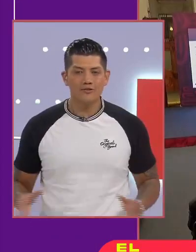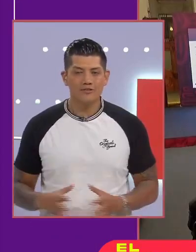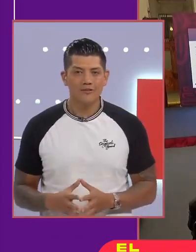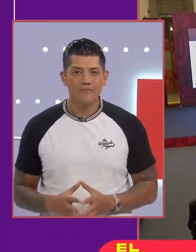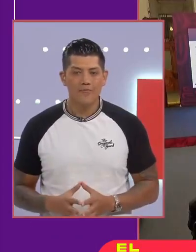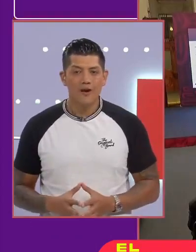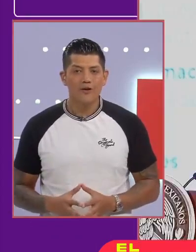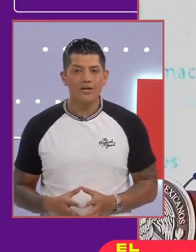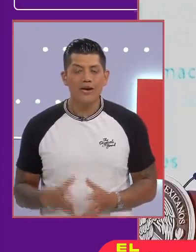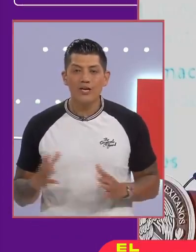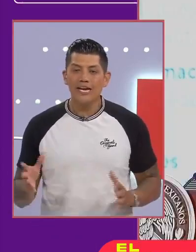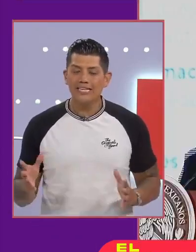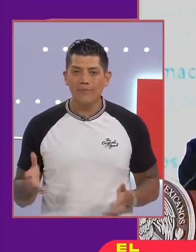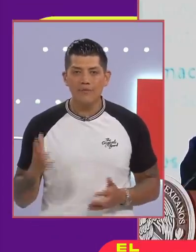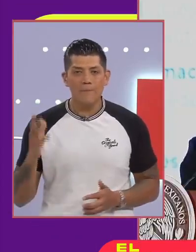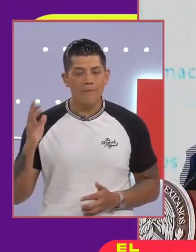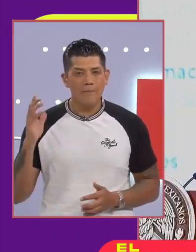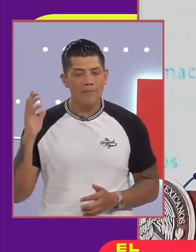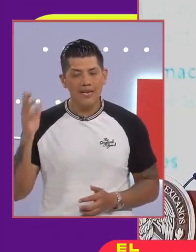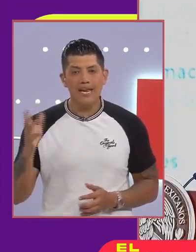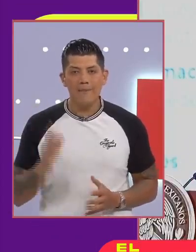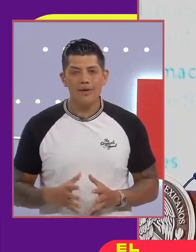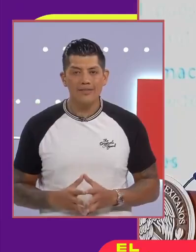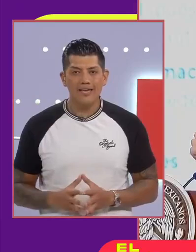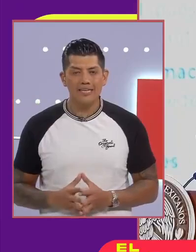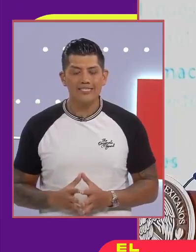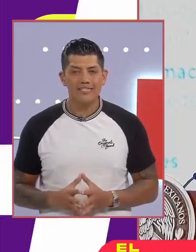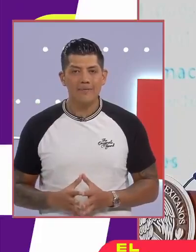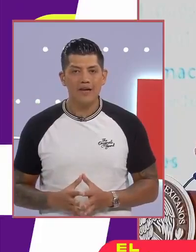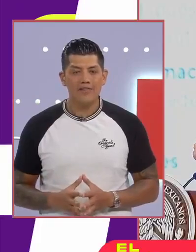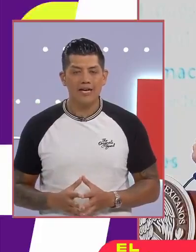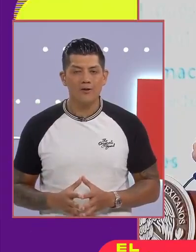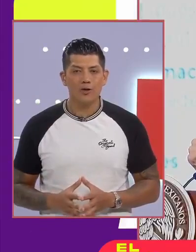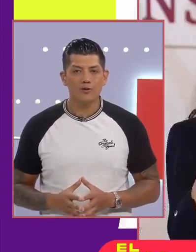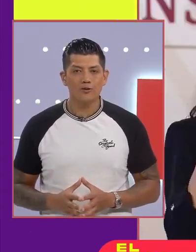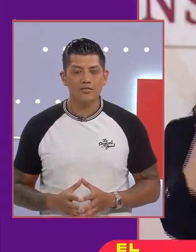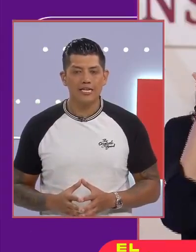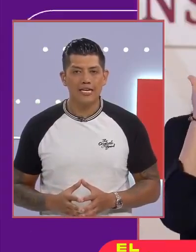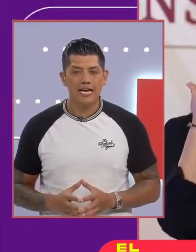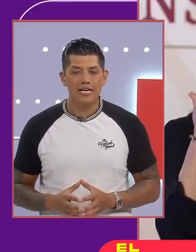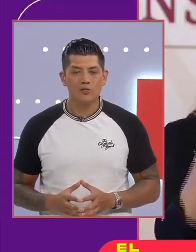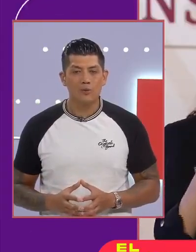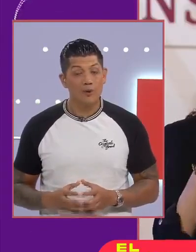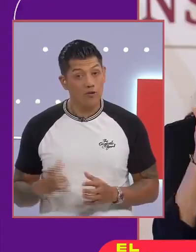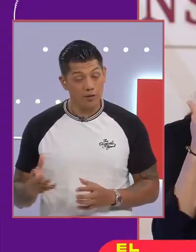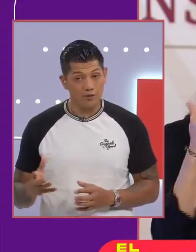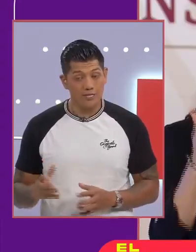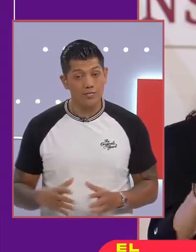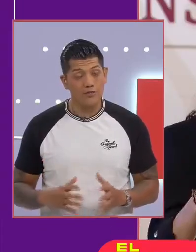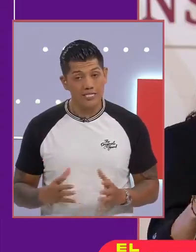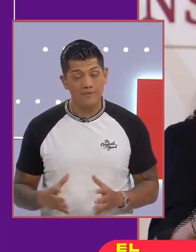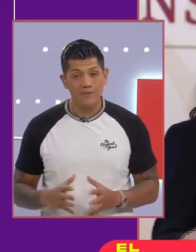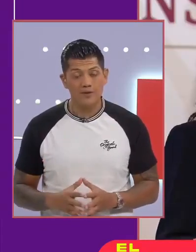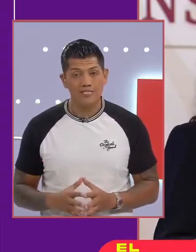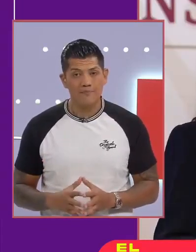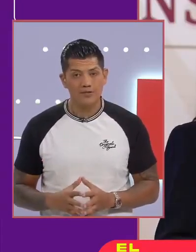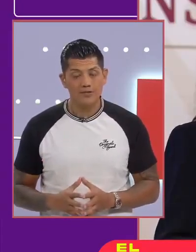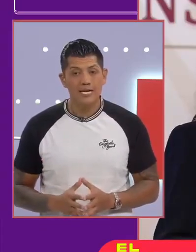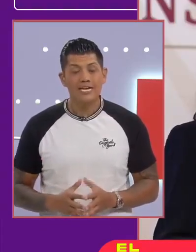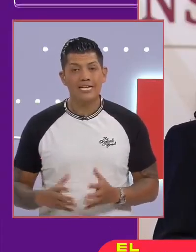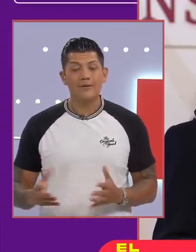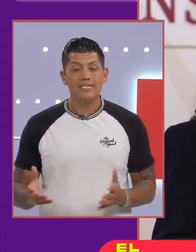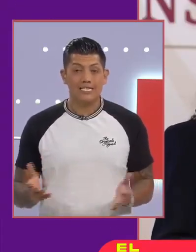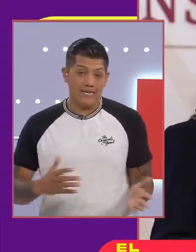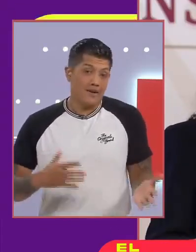todas fake las de la ley, news. ¿no? Oye, Ingrid, Total. también me viene a la mente este tema de los recursos de la Suprema Corte de Justicia, de los 15,000 millones de